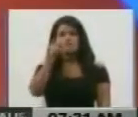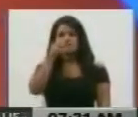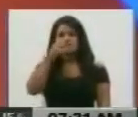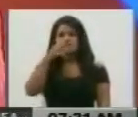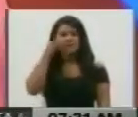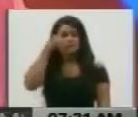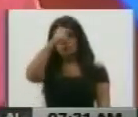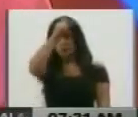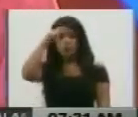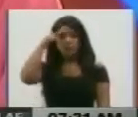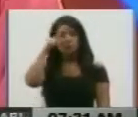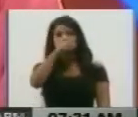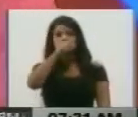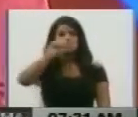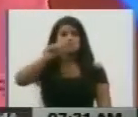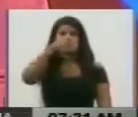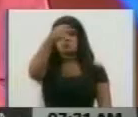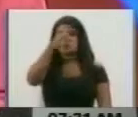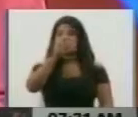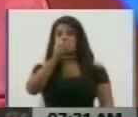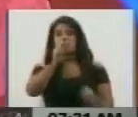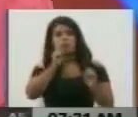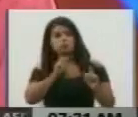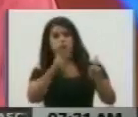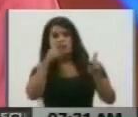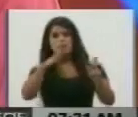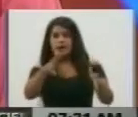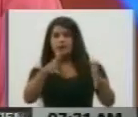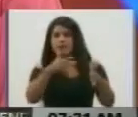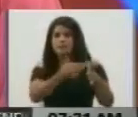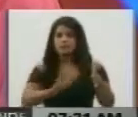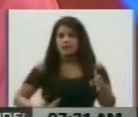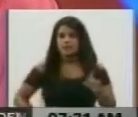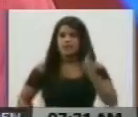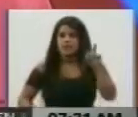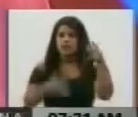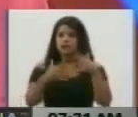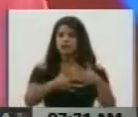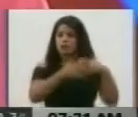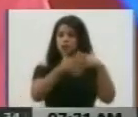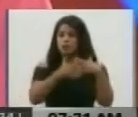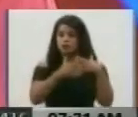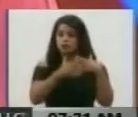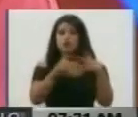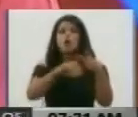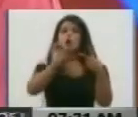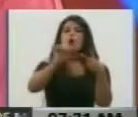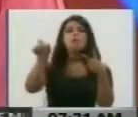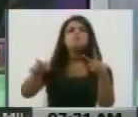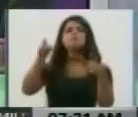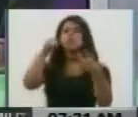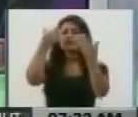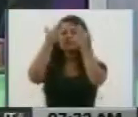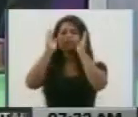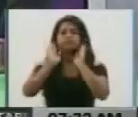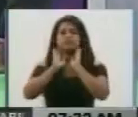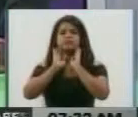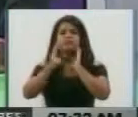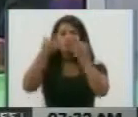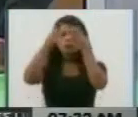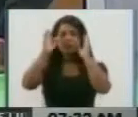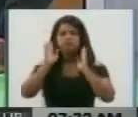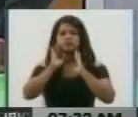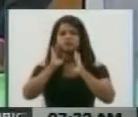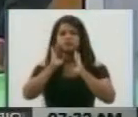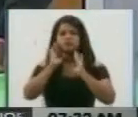las primeras opciones para llegar a la Casa Blanca, o la propia señora Clinton, que por más femenina